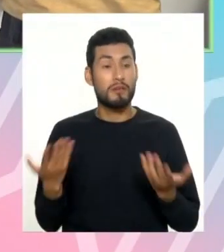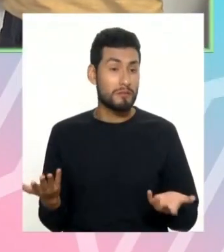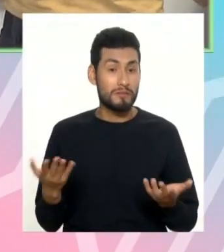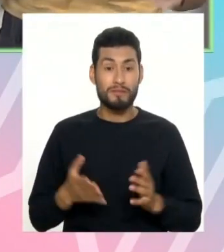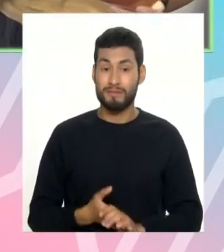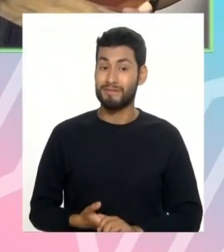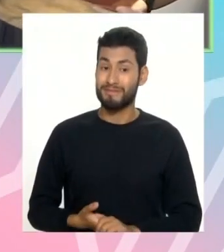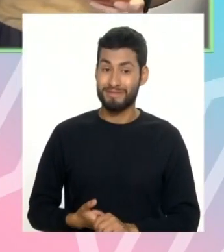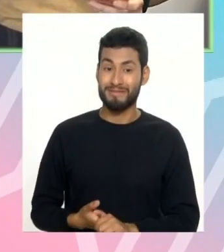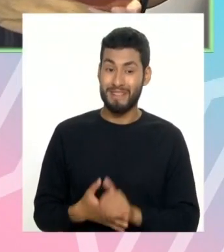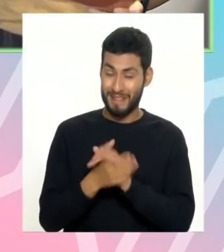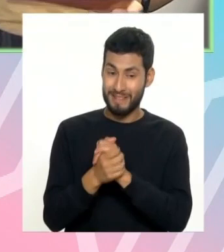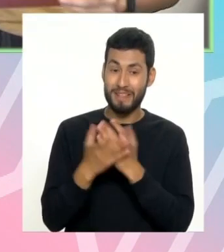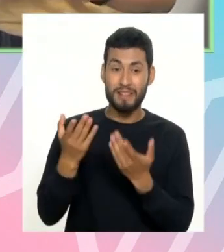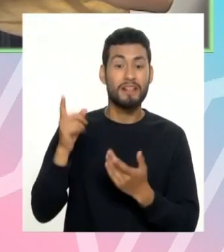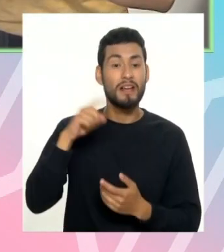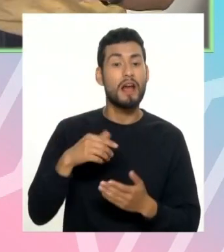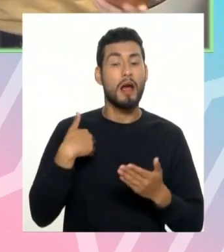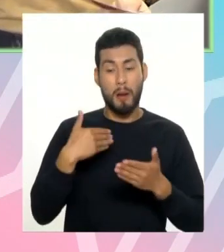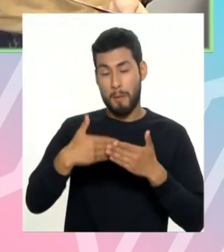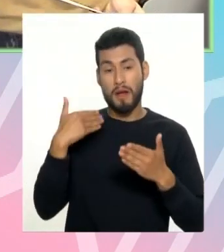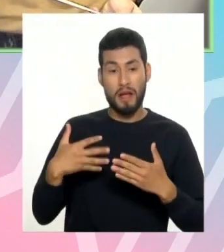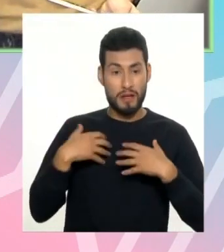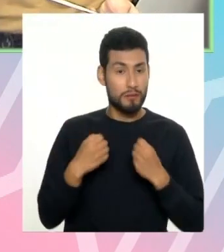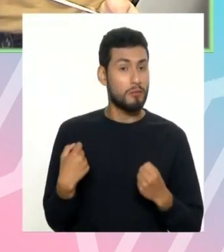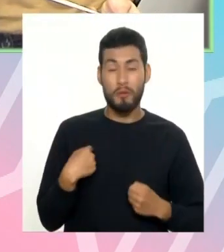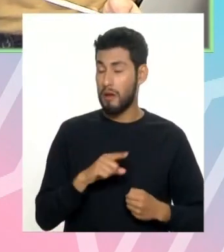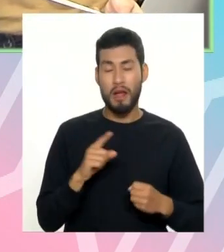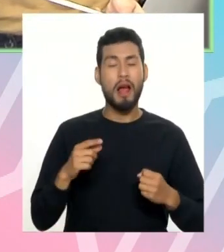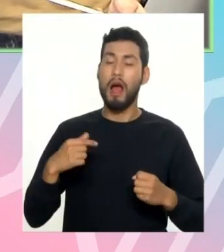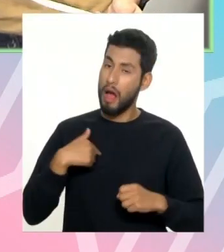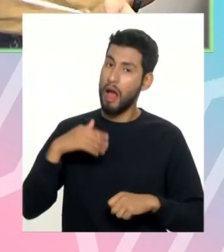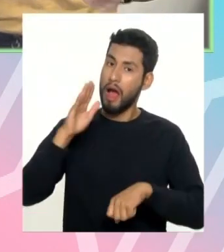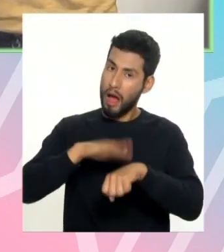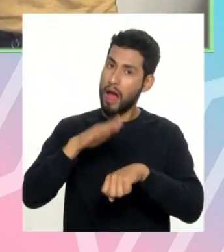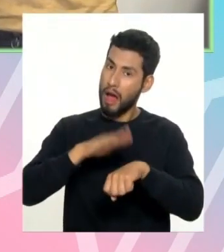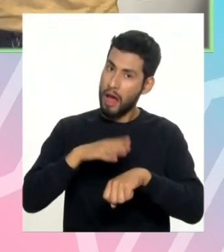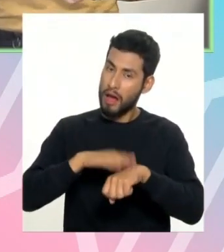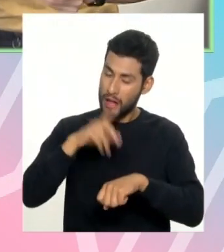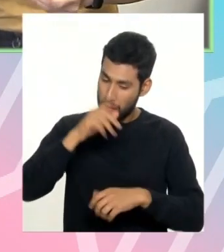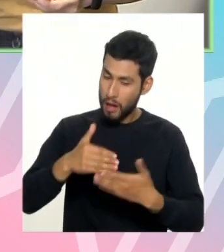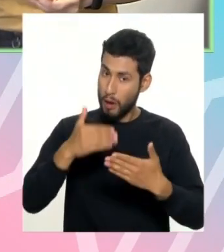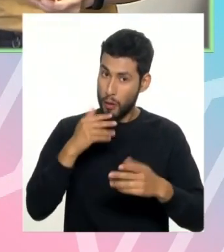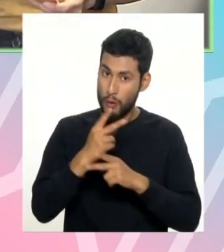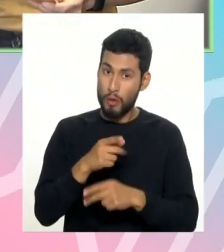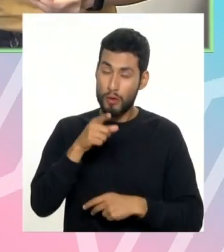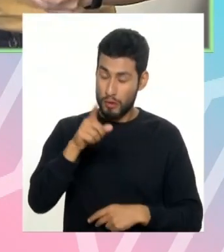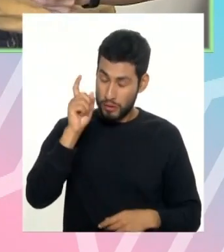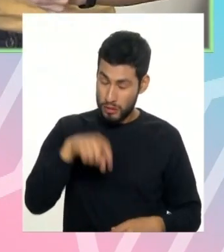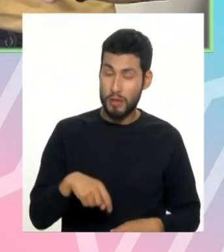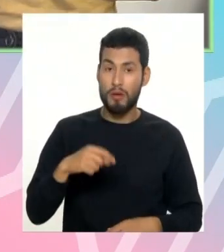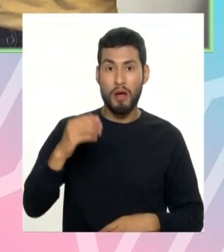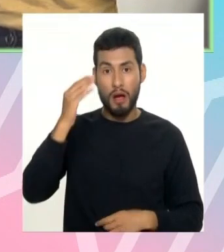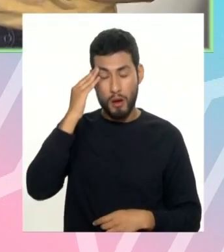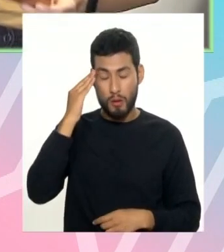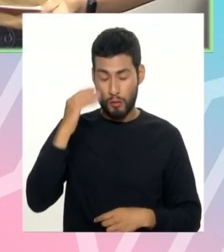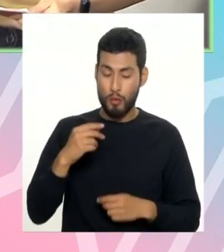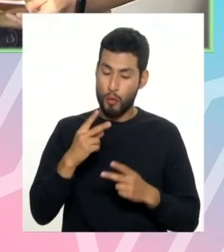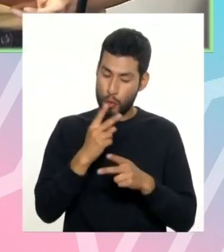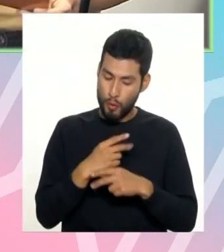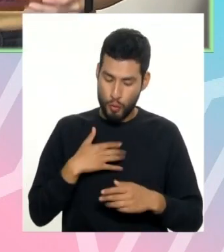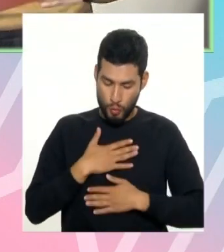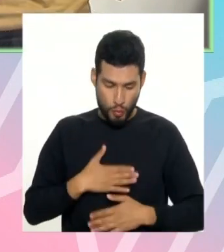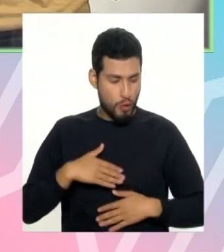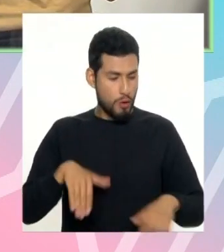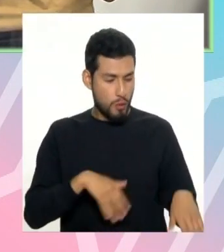que, amigos, la prevención es salud, no nos vamos a cansar de repetirlo en Cuerpo Médico. Cumplan a cabalidad sus rutinas